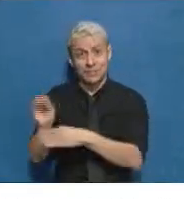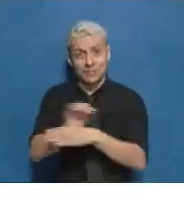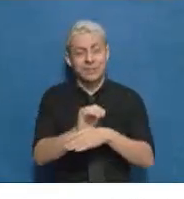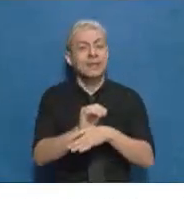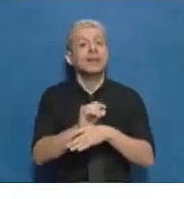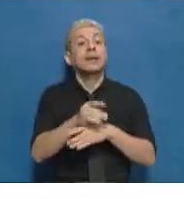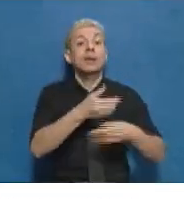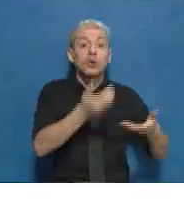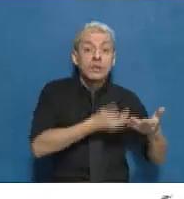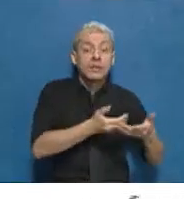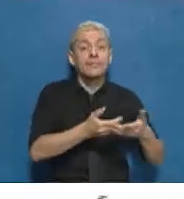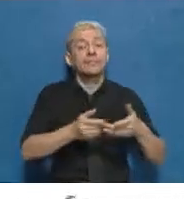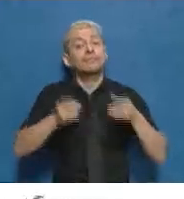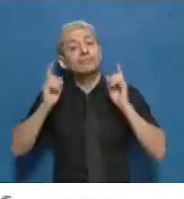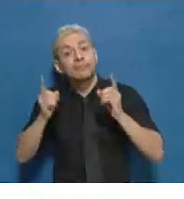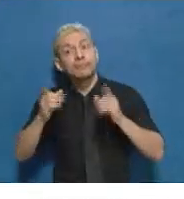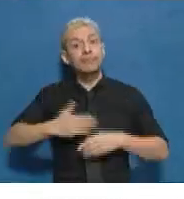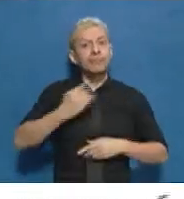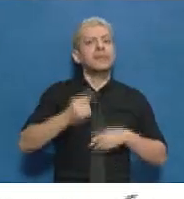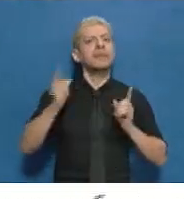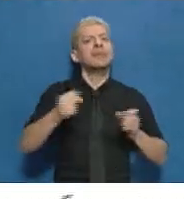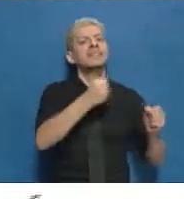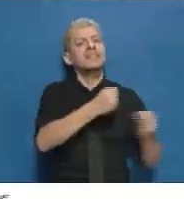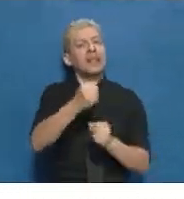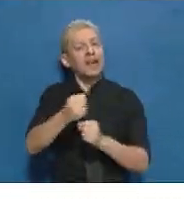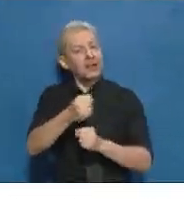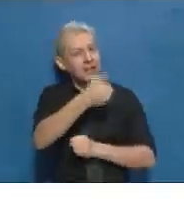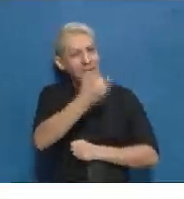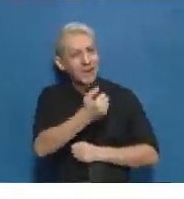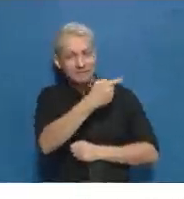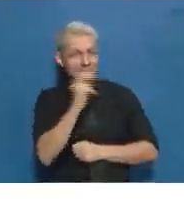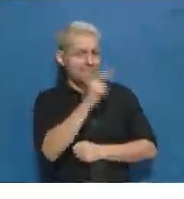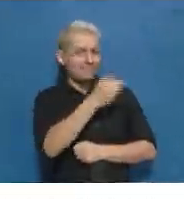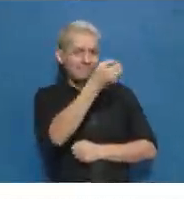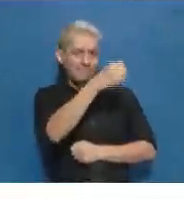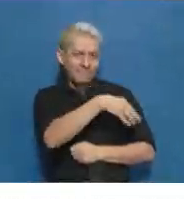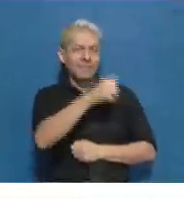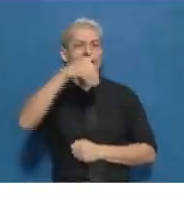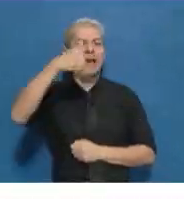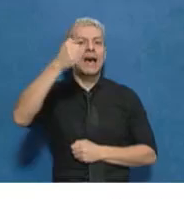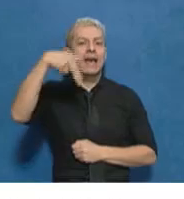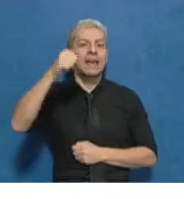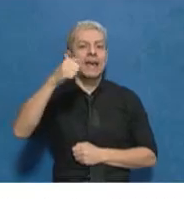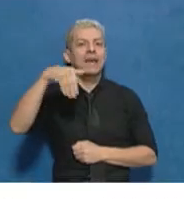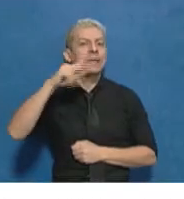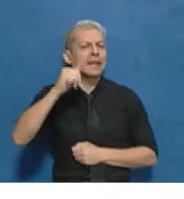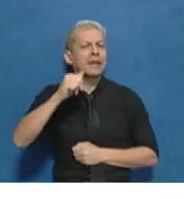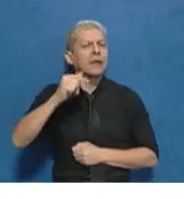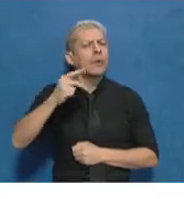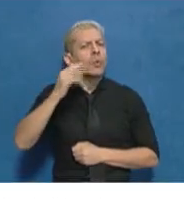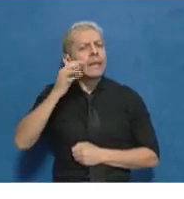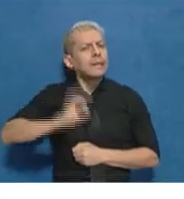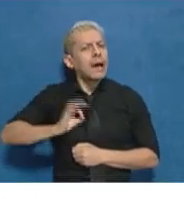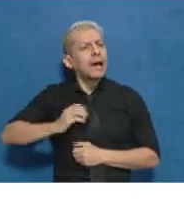de maestros, de directores, están los celadores y las celadoras. Y acá estamos con Ana María, que es celadora hace 40 años de esta